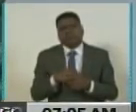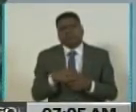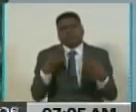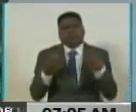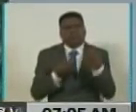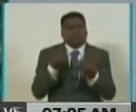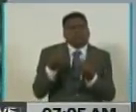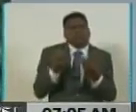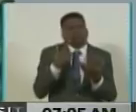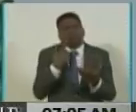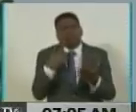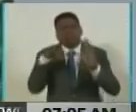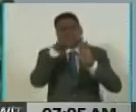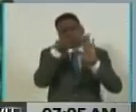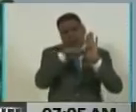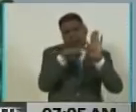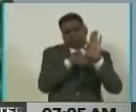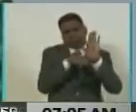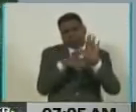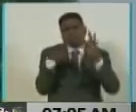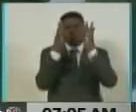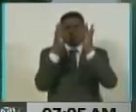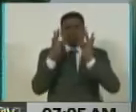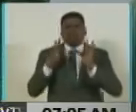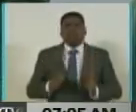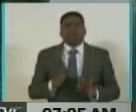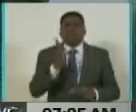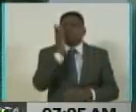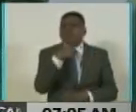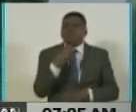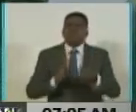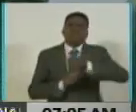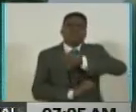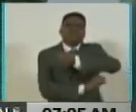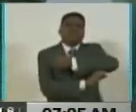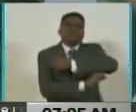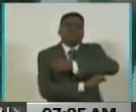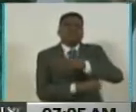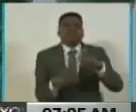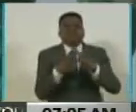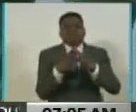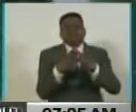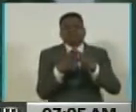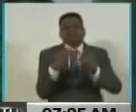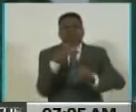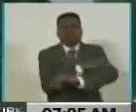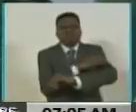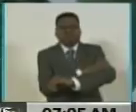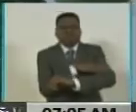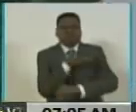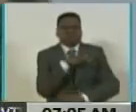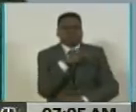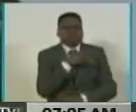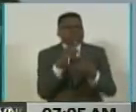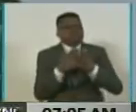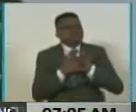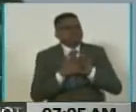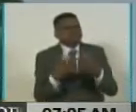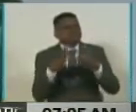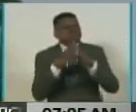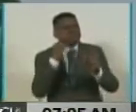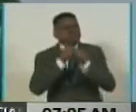como desde el lado oficial, sin apoyo del lado de la oposición. Entonces se siente también una segmentación en esas